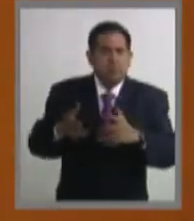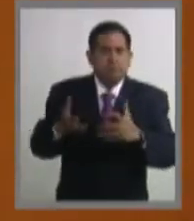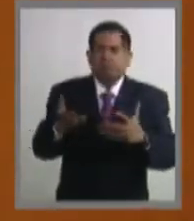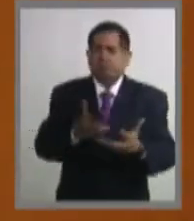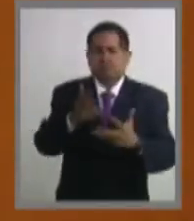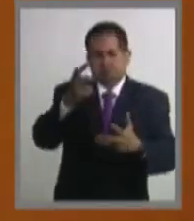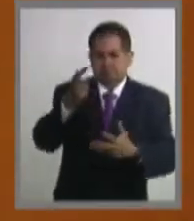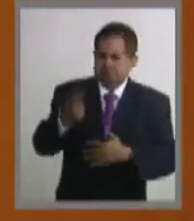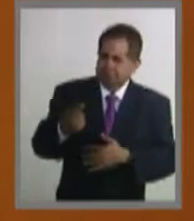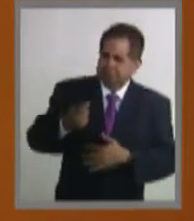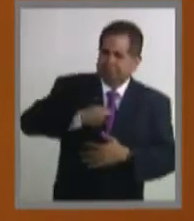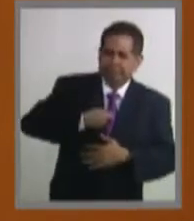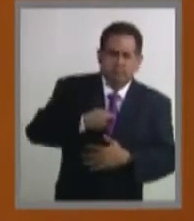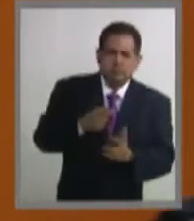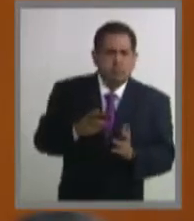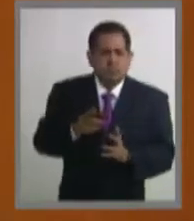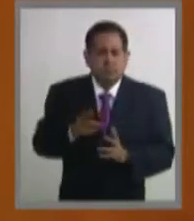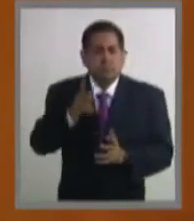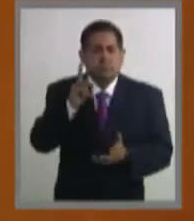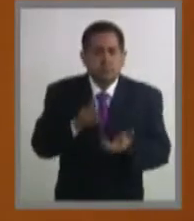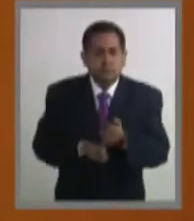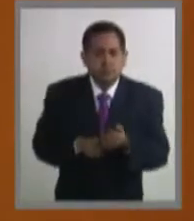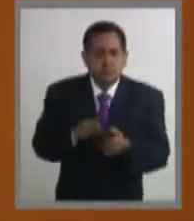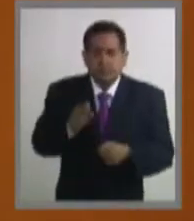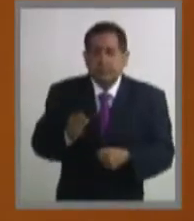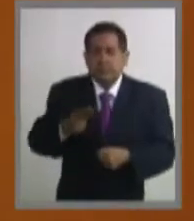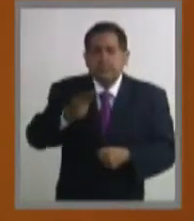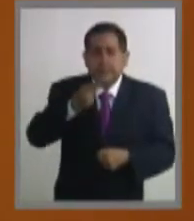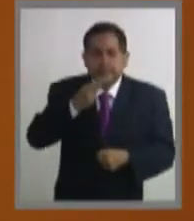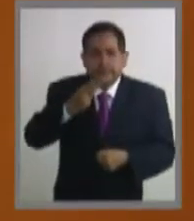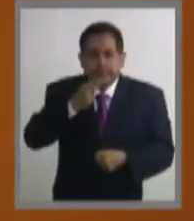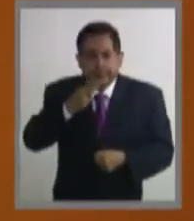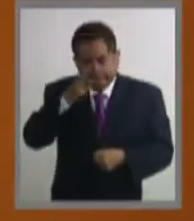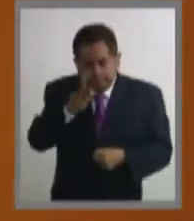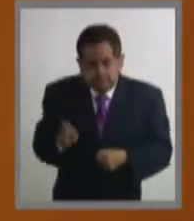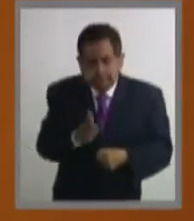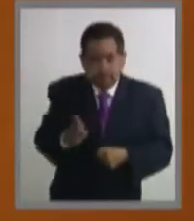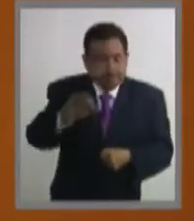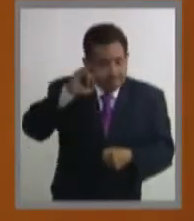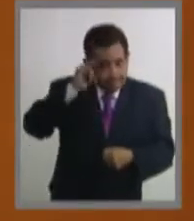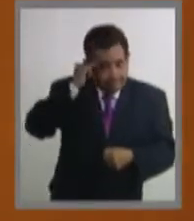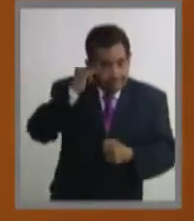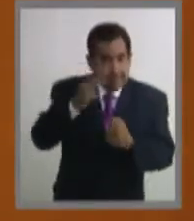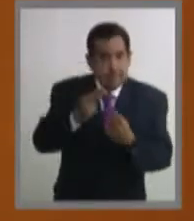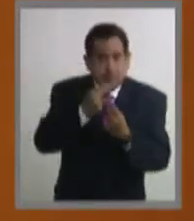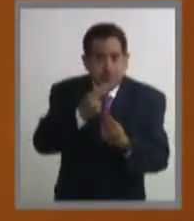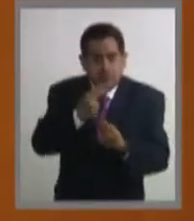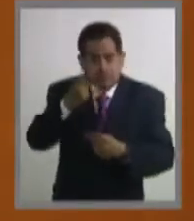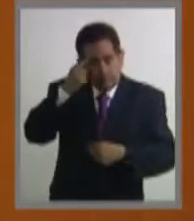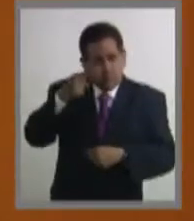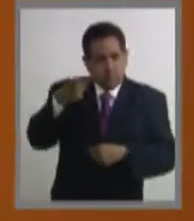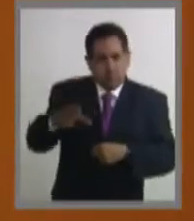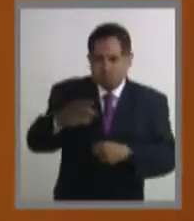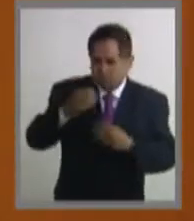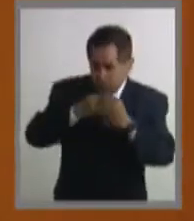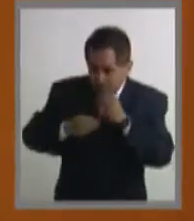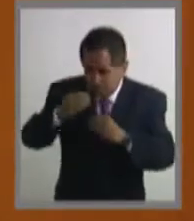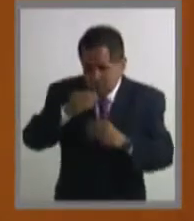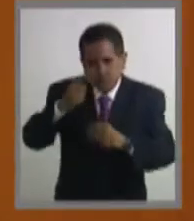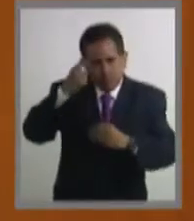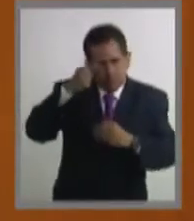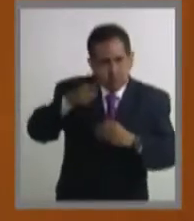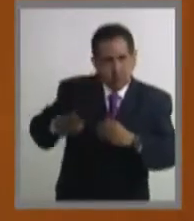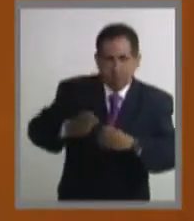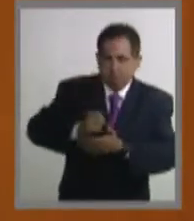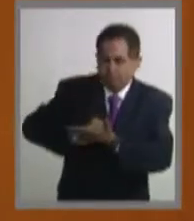nuestra identidad, sino surgieron como los utensilios que los pueblos indígenas usaron para su comida, para